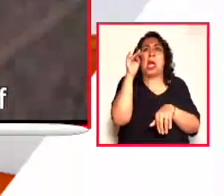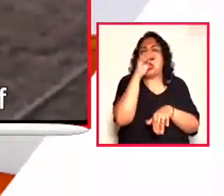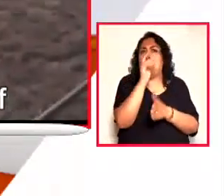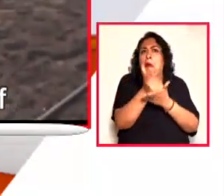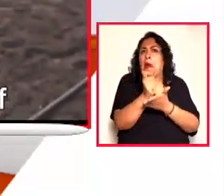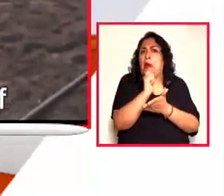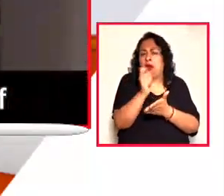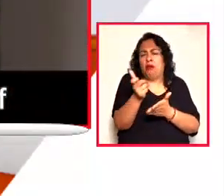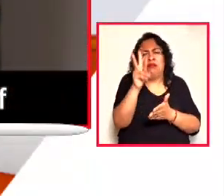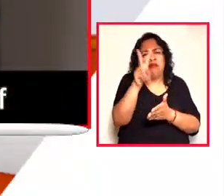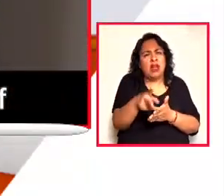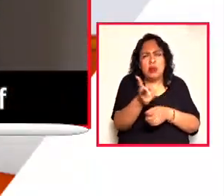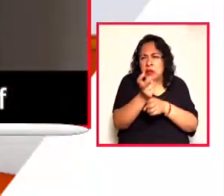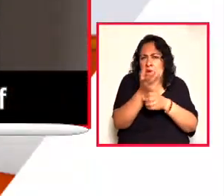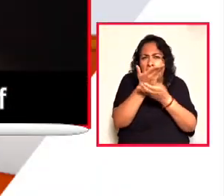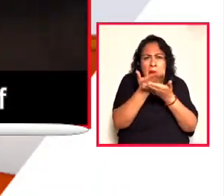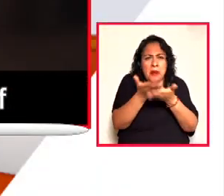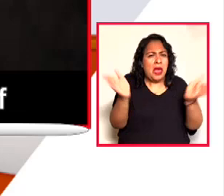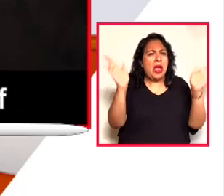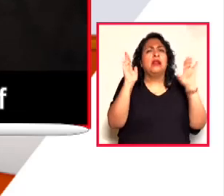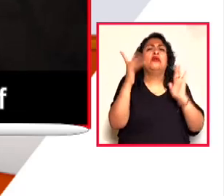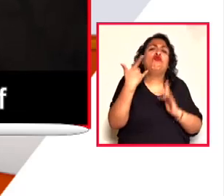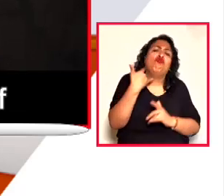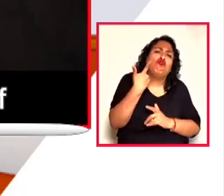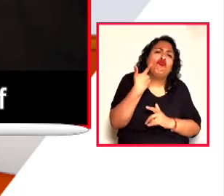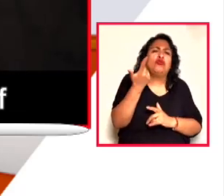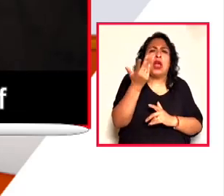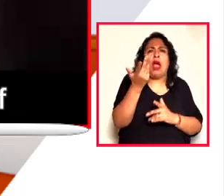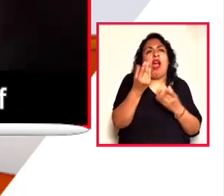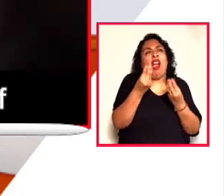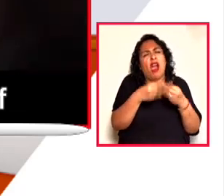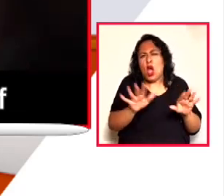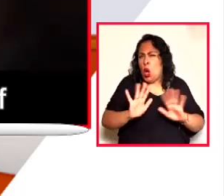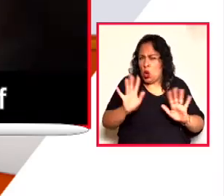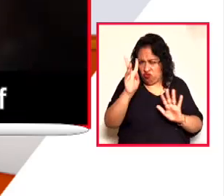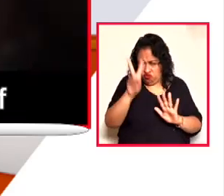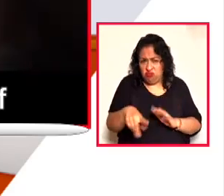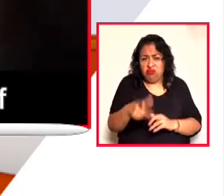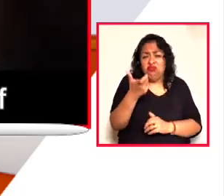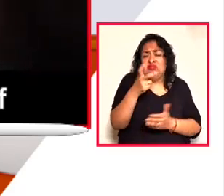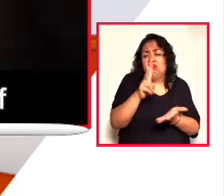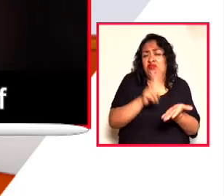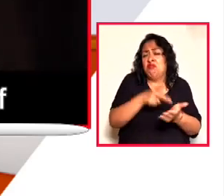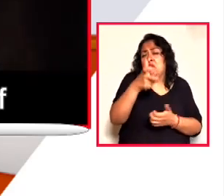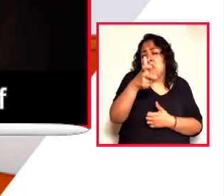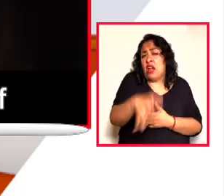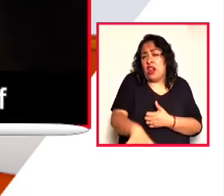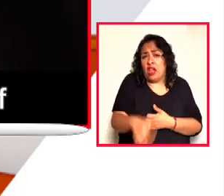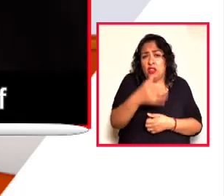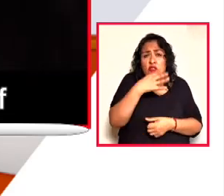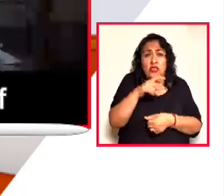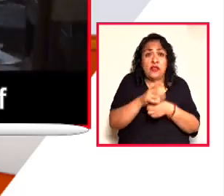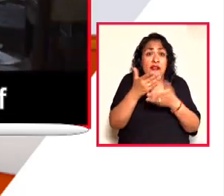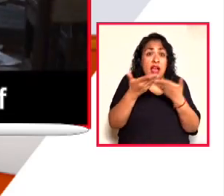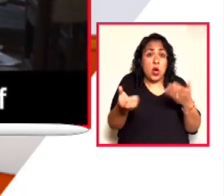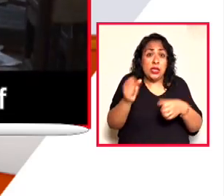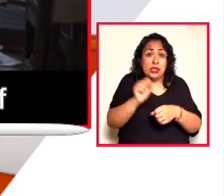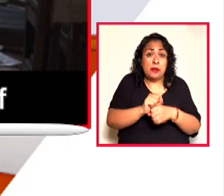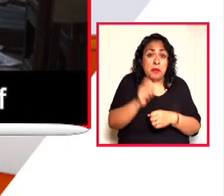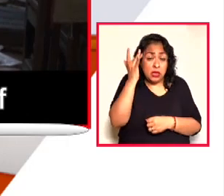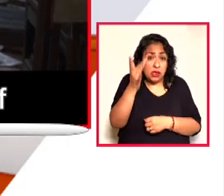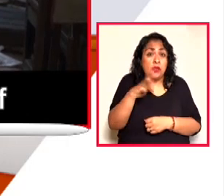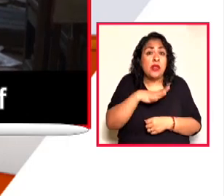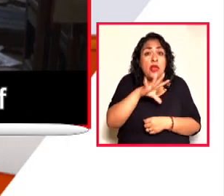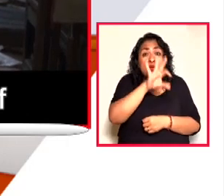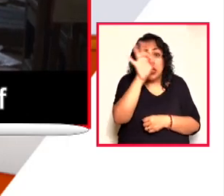Háganlo, explórenlo, no pierden nada. Está súper económico el festival y ahora en Semana Santa vamos a tener promociones